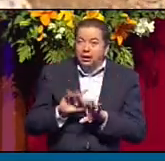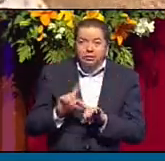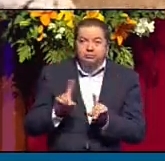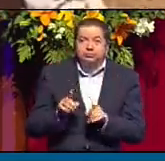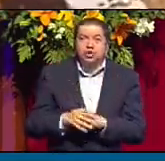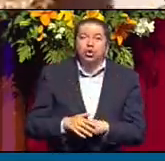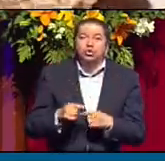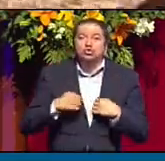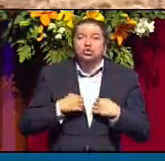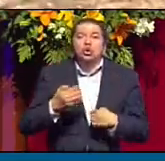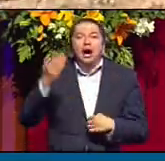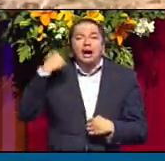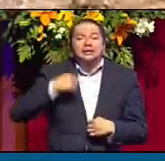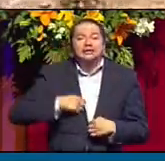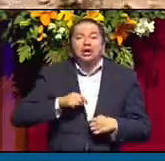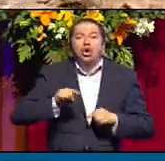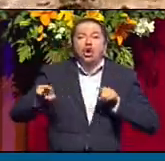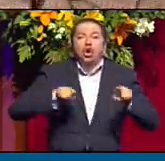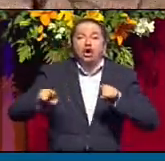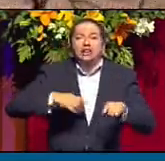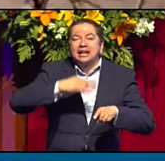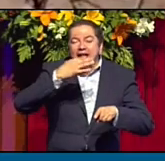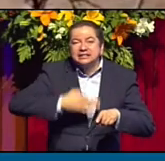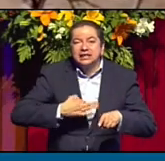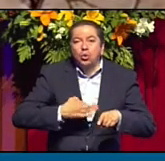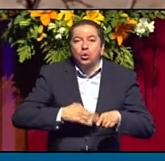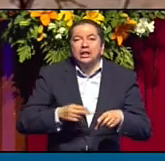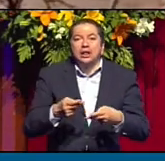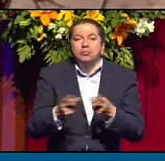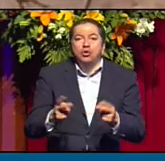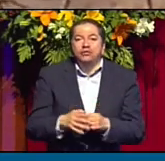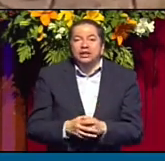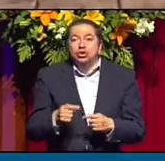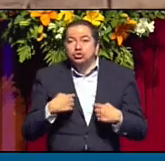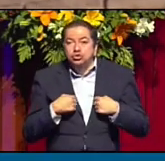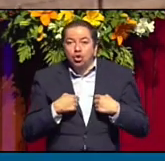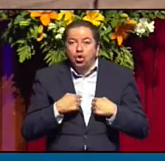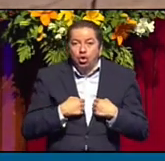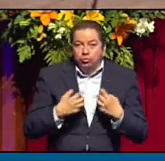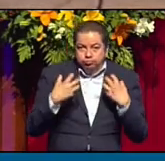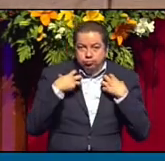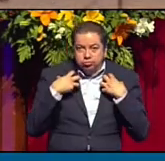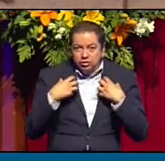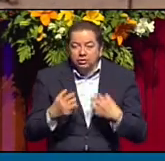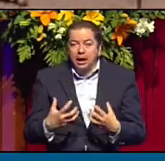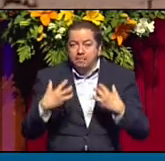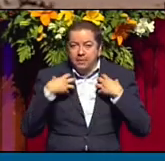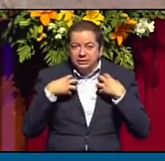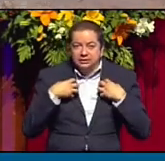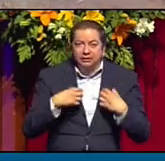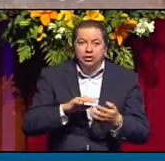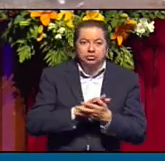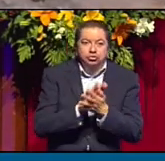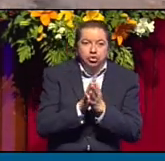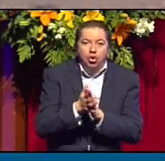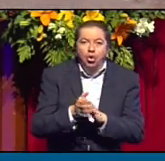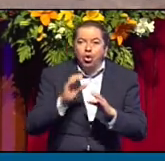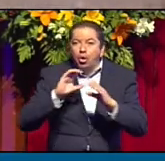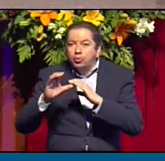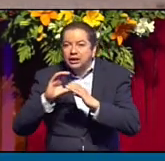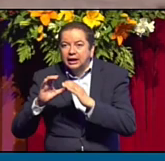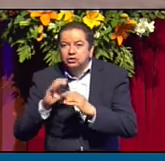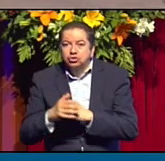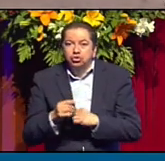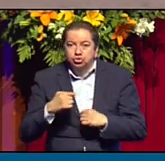pública, el que estuve a cargo de entre el intendente y las policías y los municipios, el que estuve a cargo de esta comunicación. Algo